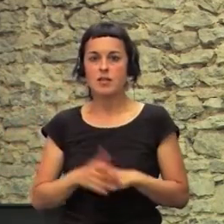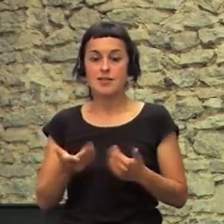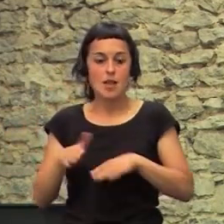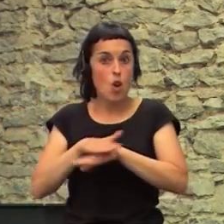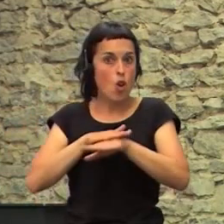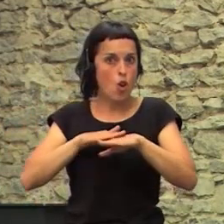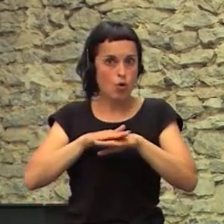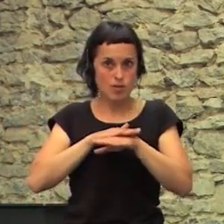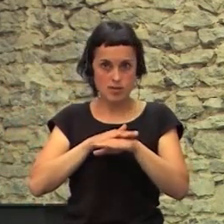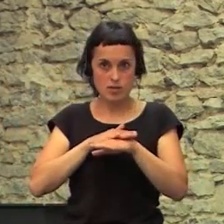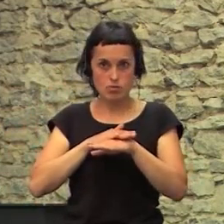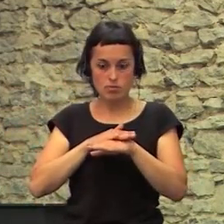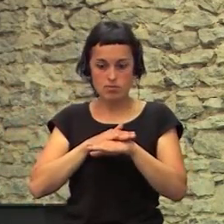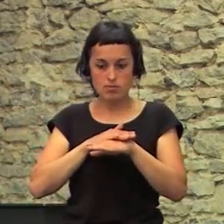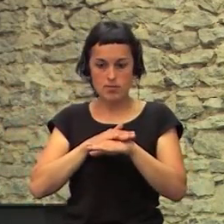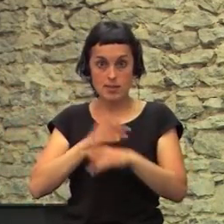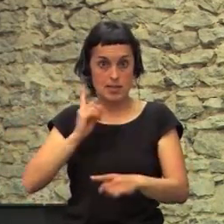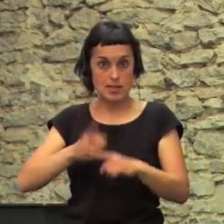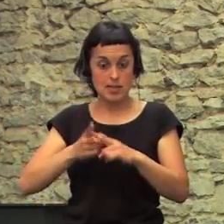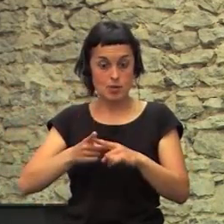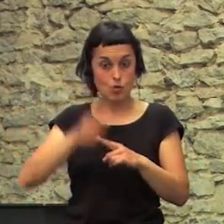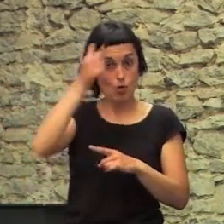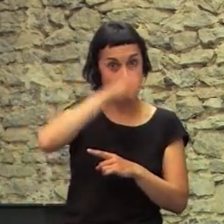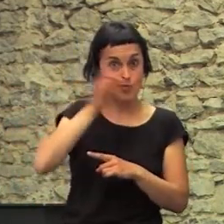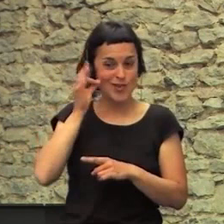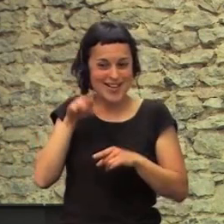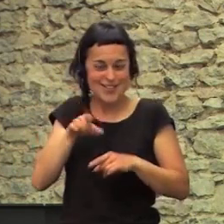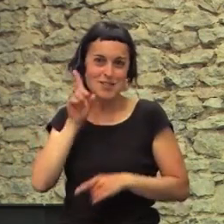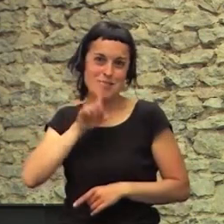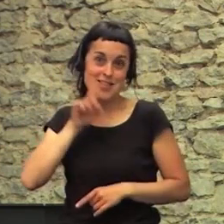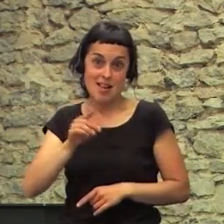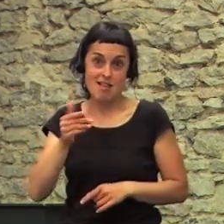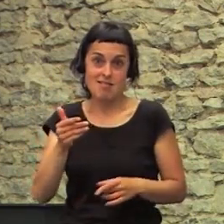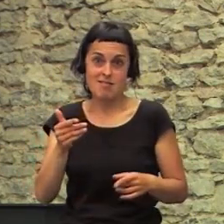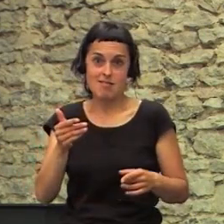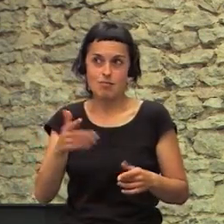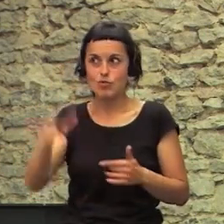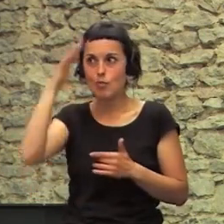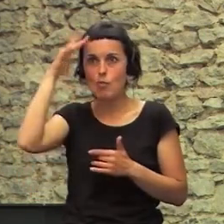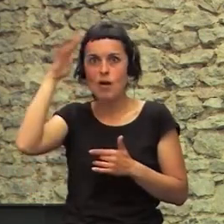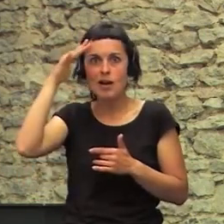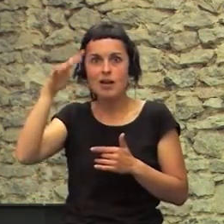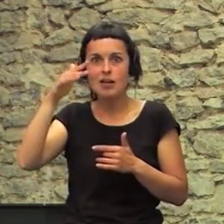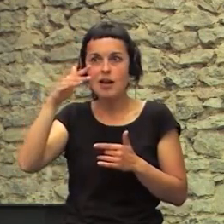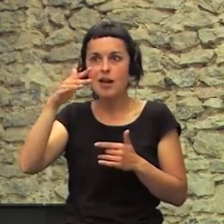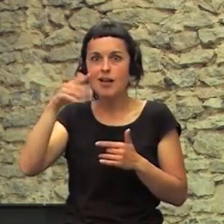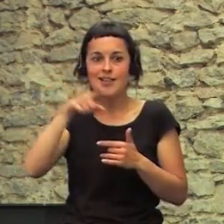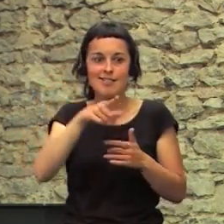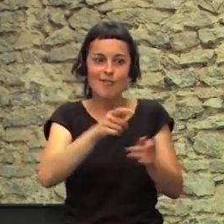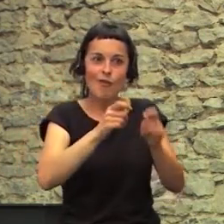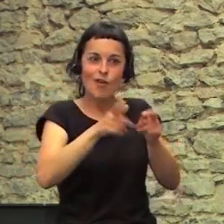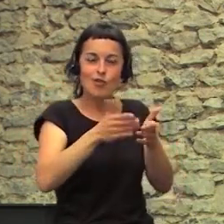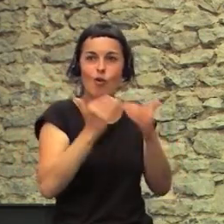sexo, resulta que es una mentira, pues imagínate lo que podemos, que quizás es la motivación principal,